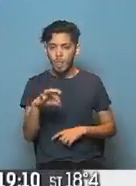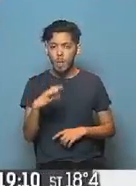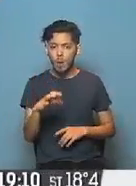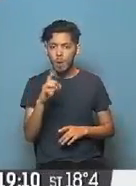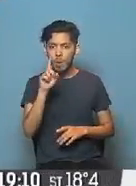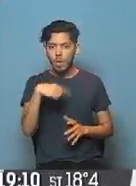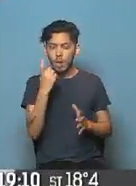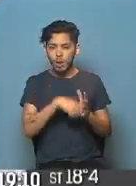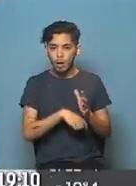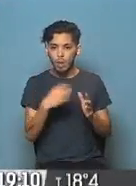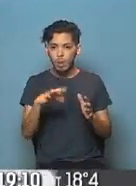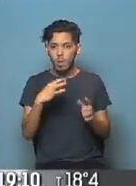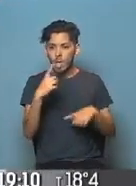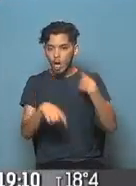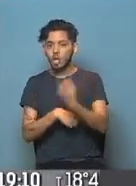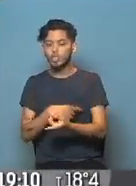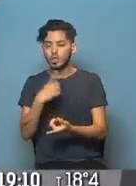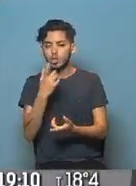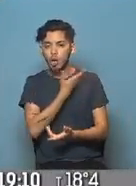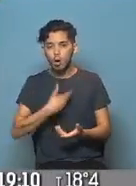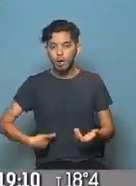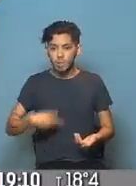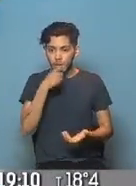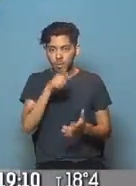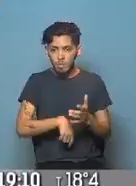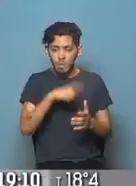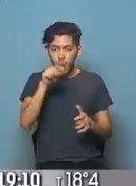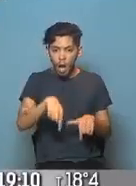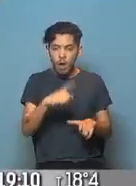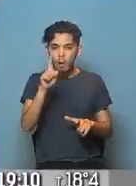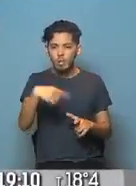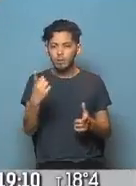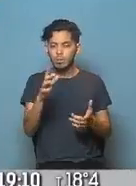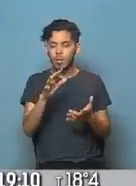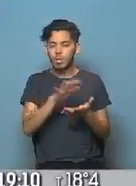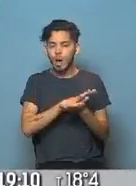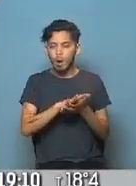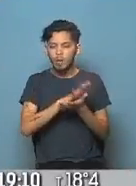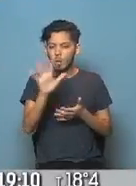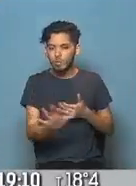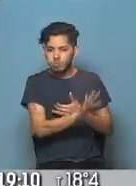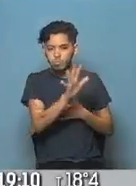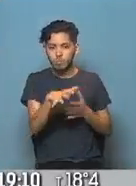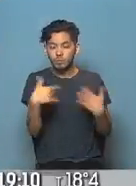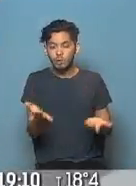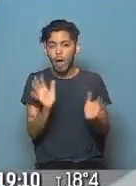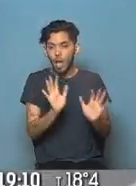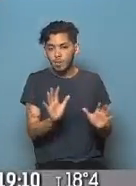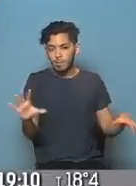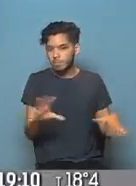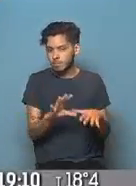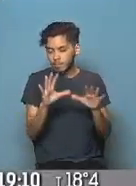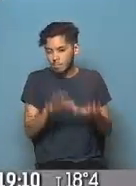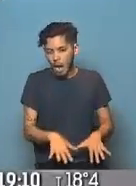lo va a tener que hacer la gestión que viene. Si lo firmamos ahora vamos a generar un manto de sospecha que no quiero, así que quedó ahí frenado. Así que esa